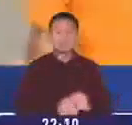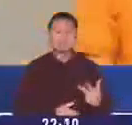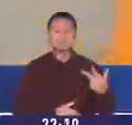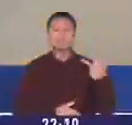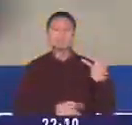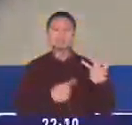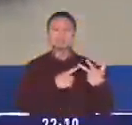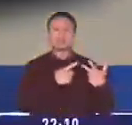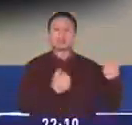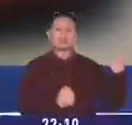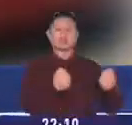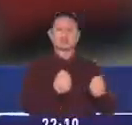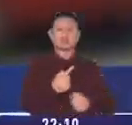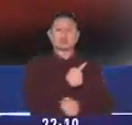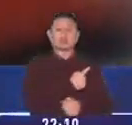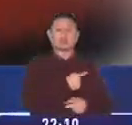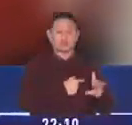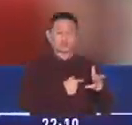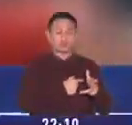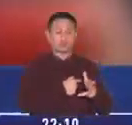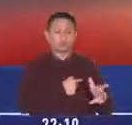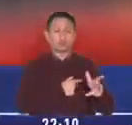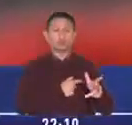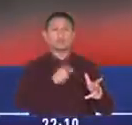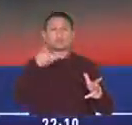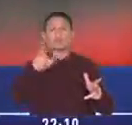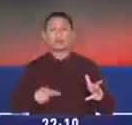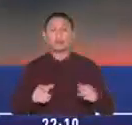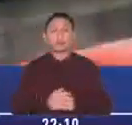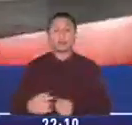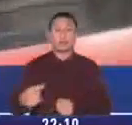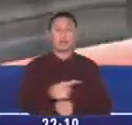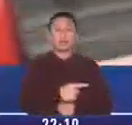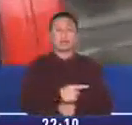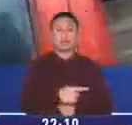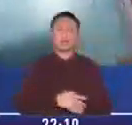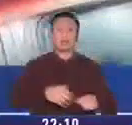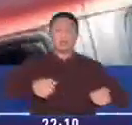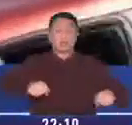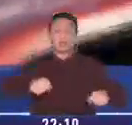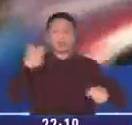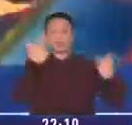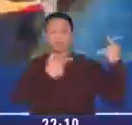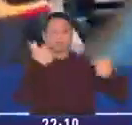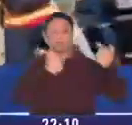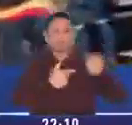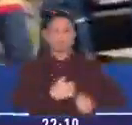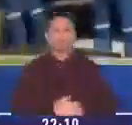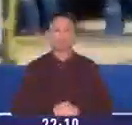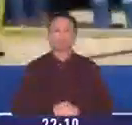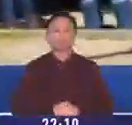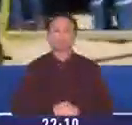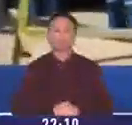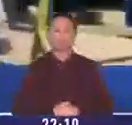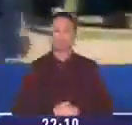que se movilizaban en esta camioneta fueron sorprendidos por sujetos que circulaban en motocicletas.